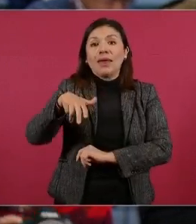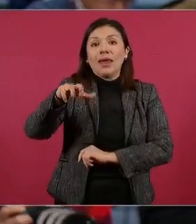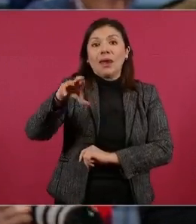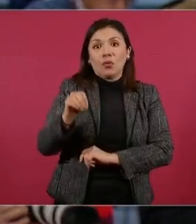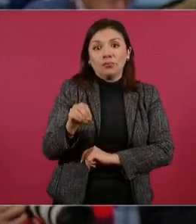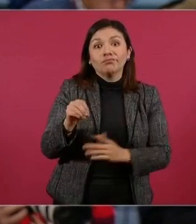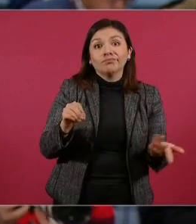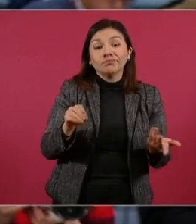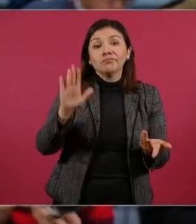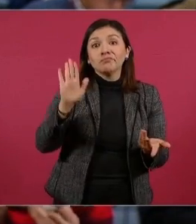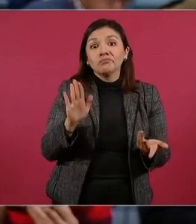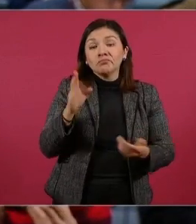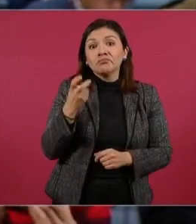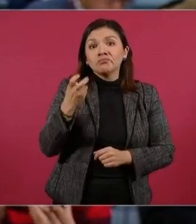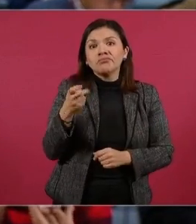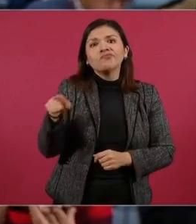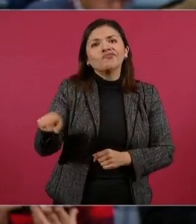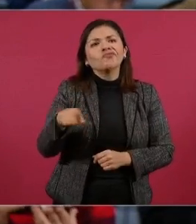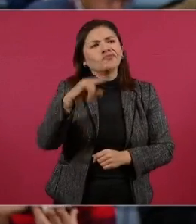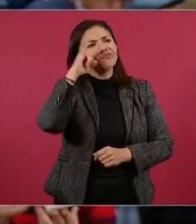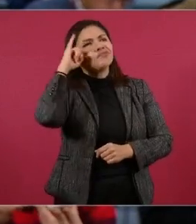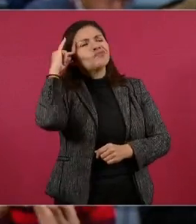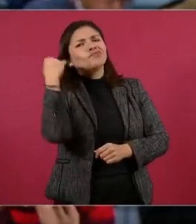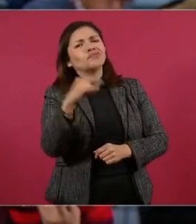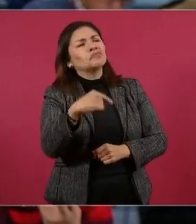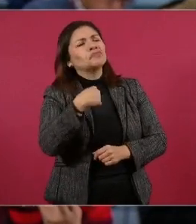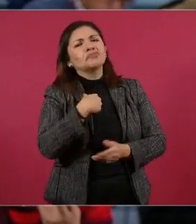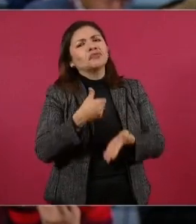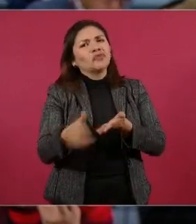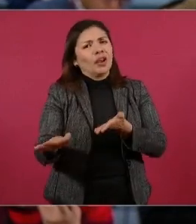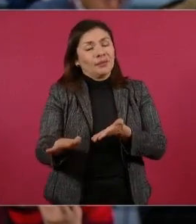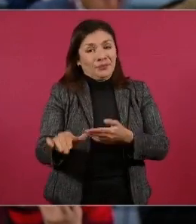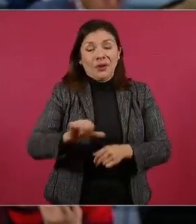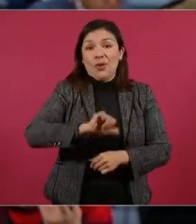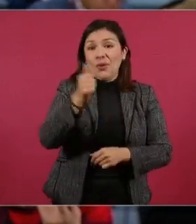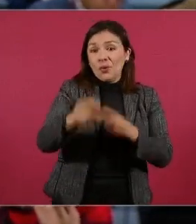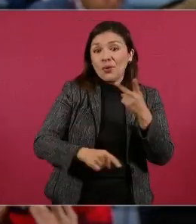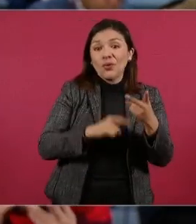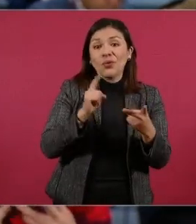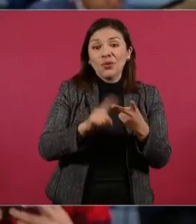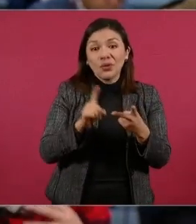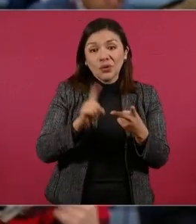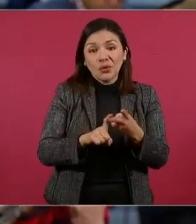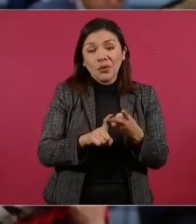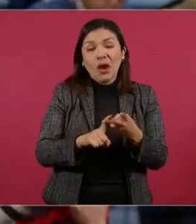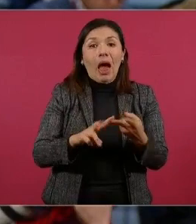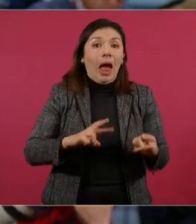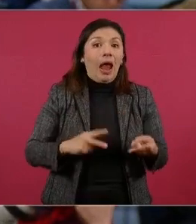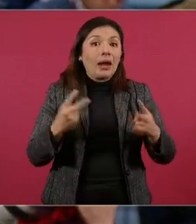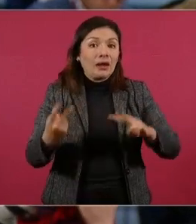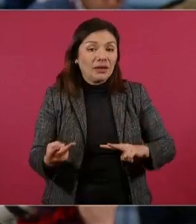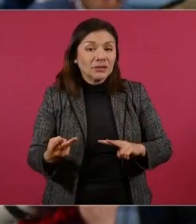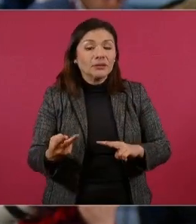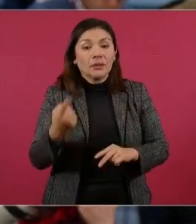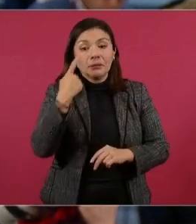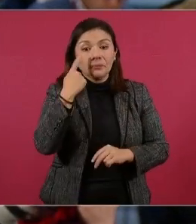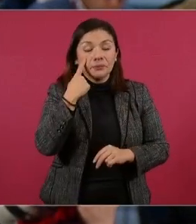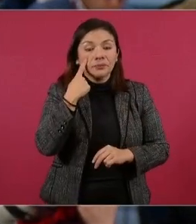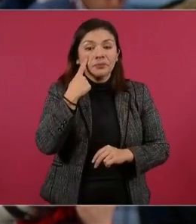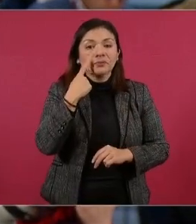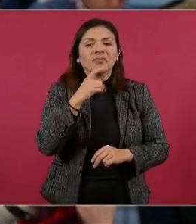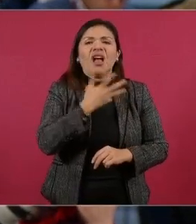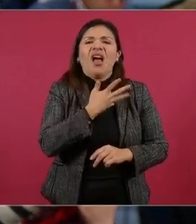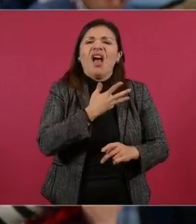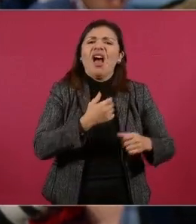parecer de eso pues sufrió ella eh otro caso que es a la inversa es digamos una gran